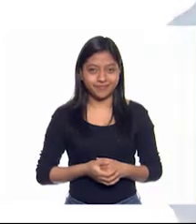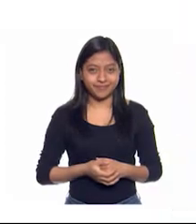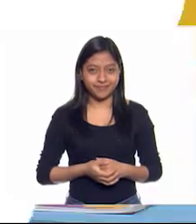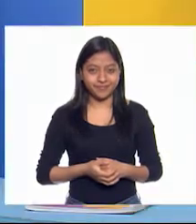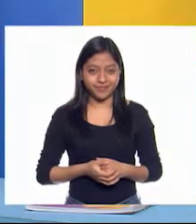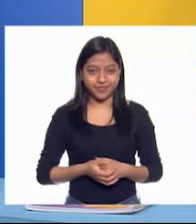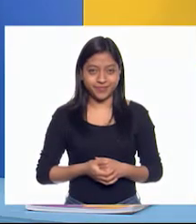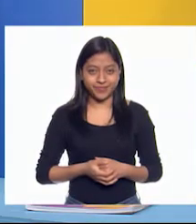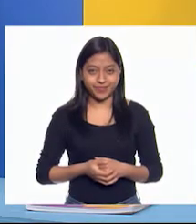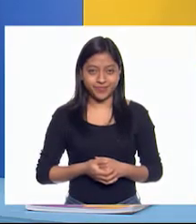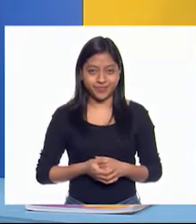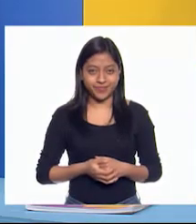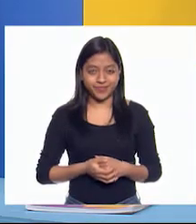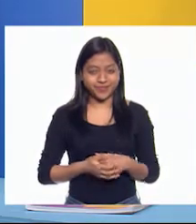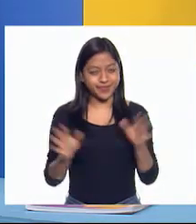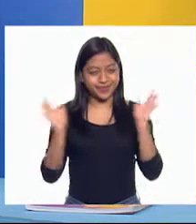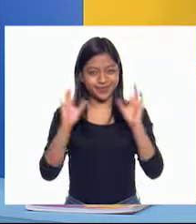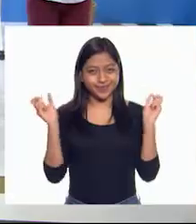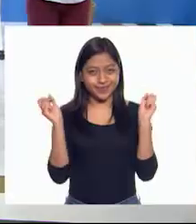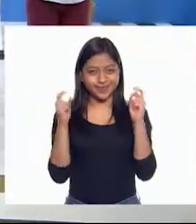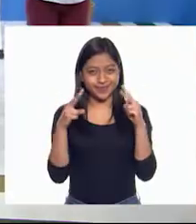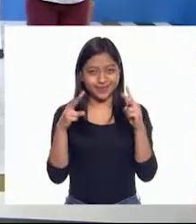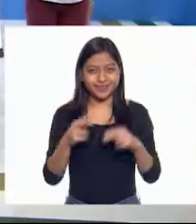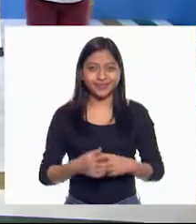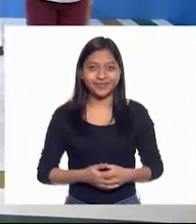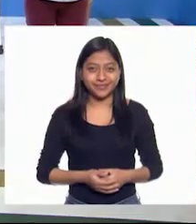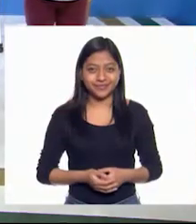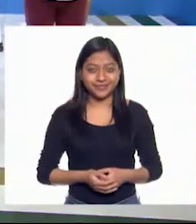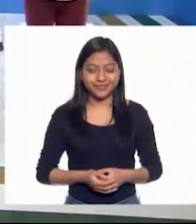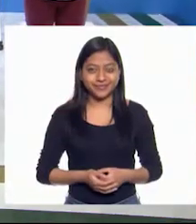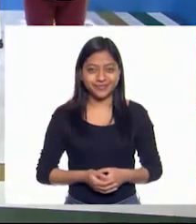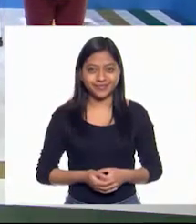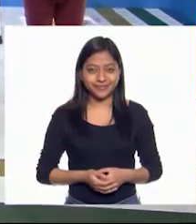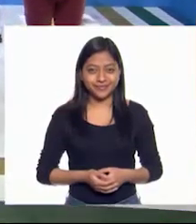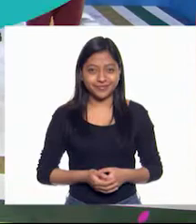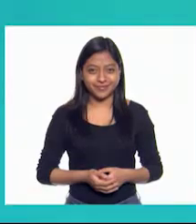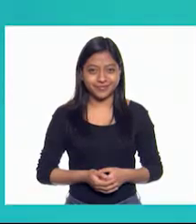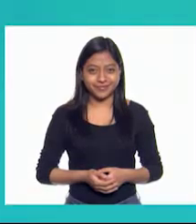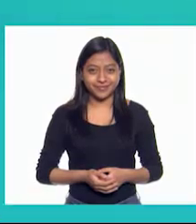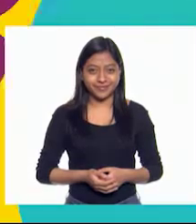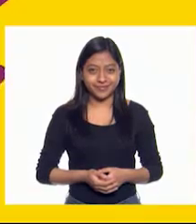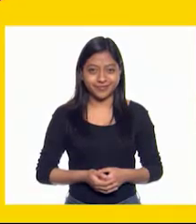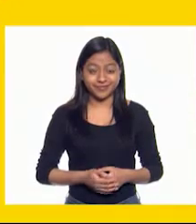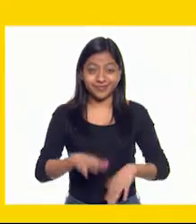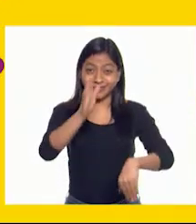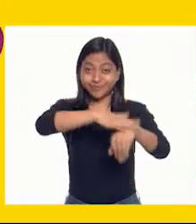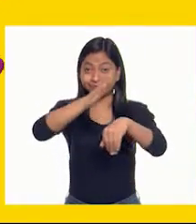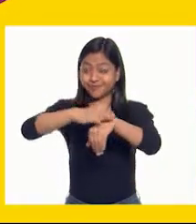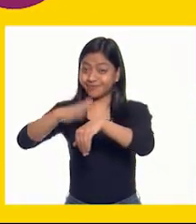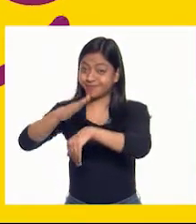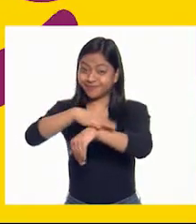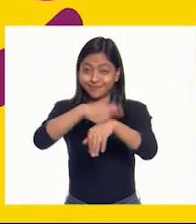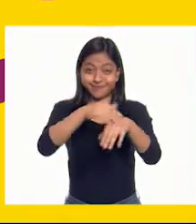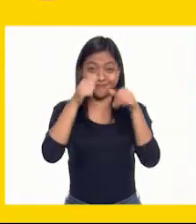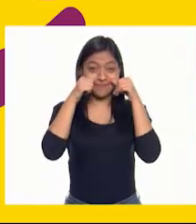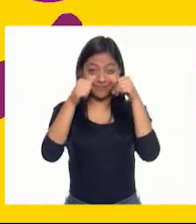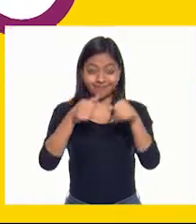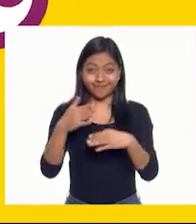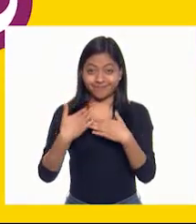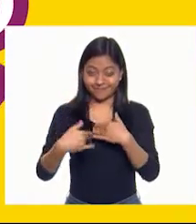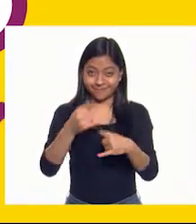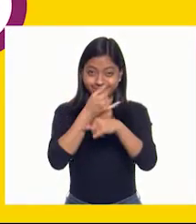aprendeencasa.sep.gov.mx. ¡Nos vemos! ¡Atención! ¡Atención!